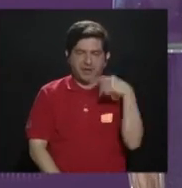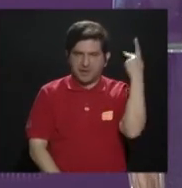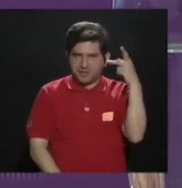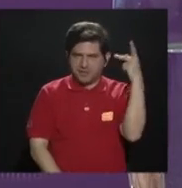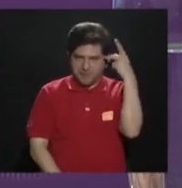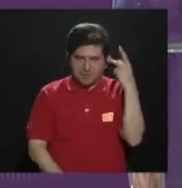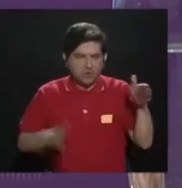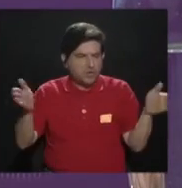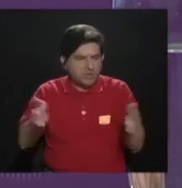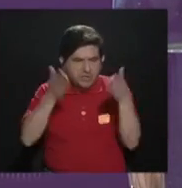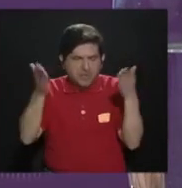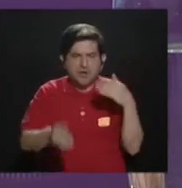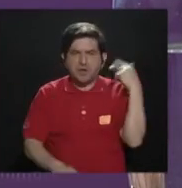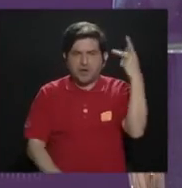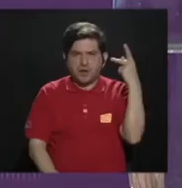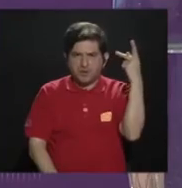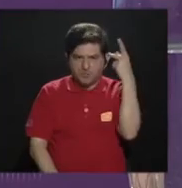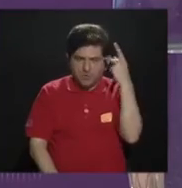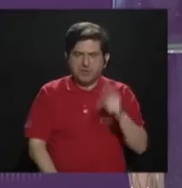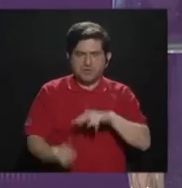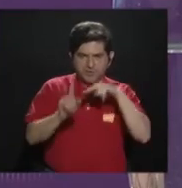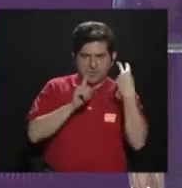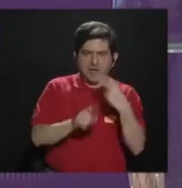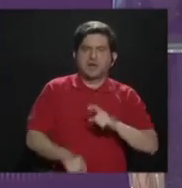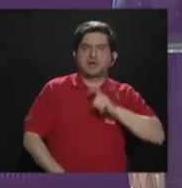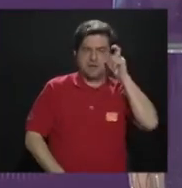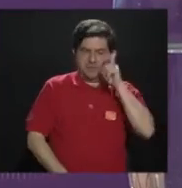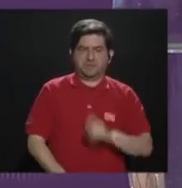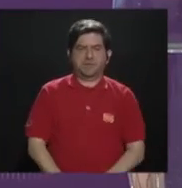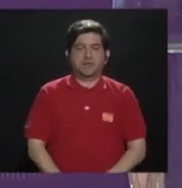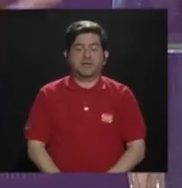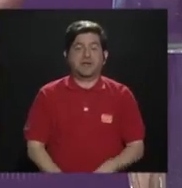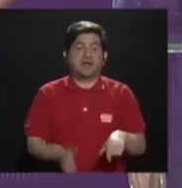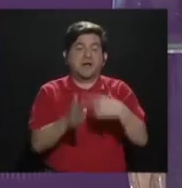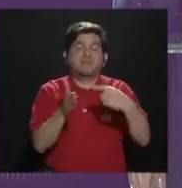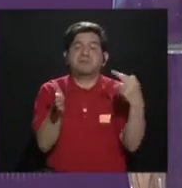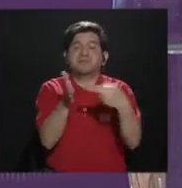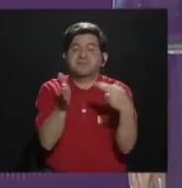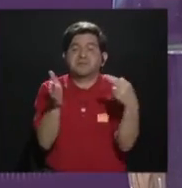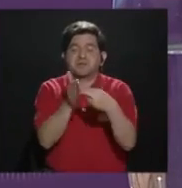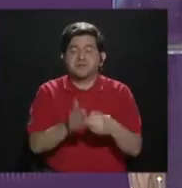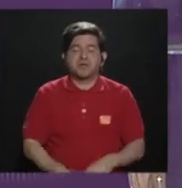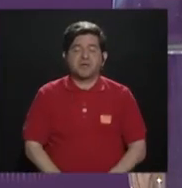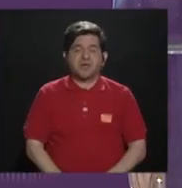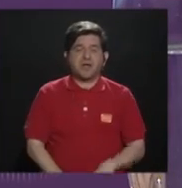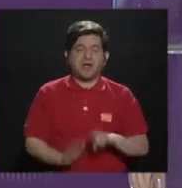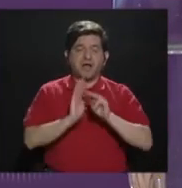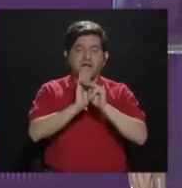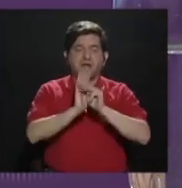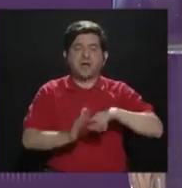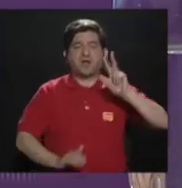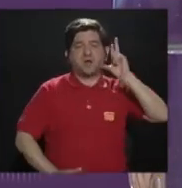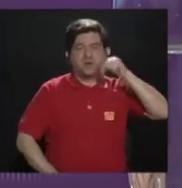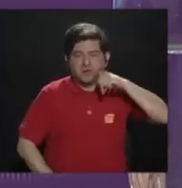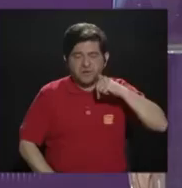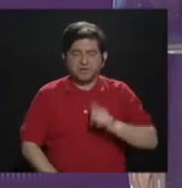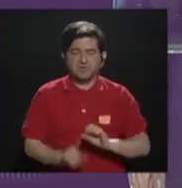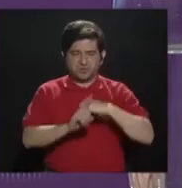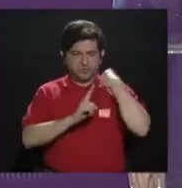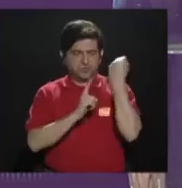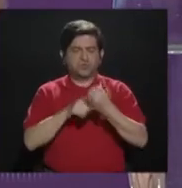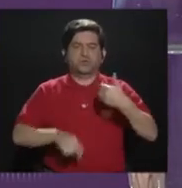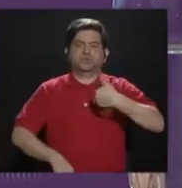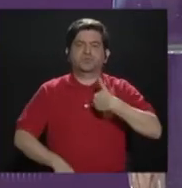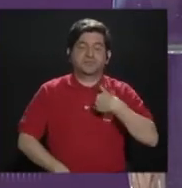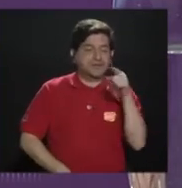política impulsan políticas con perspectiva de género. En muchos casos reproducen los modelos machistas que están instaurados en nuestra sociedad y